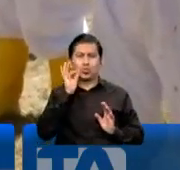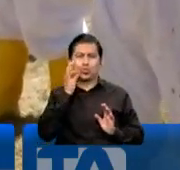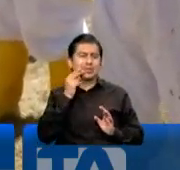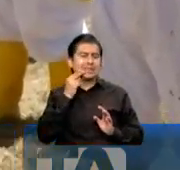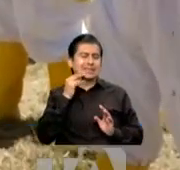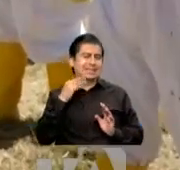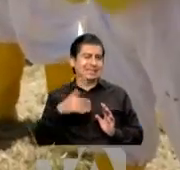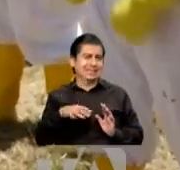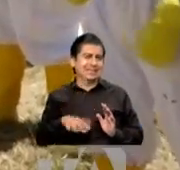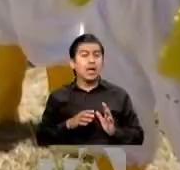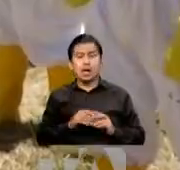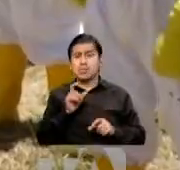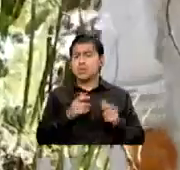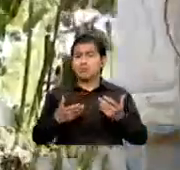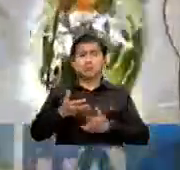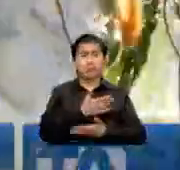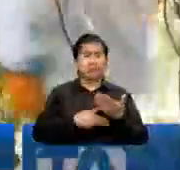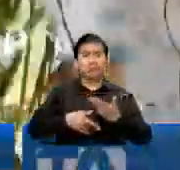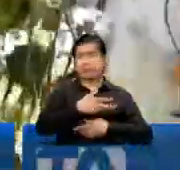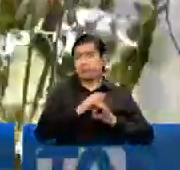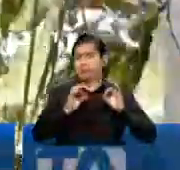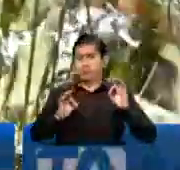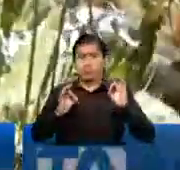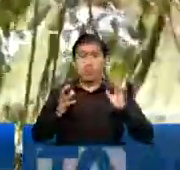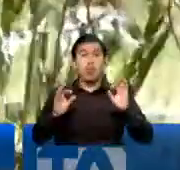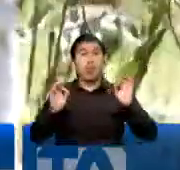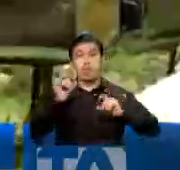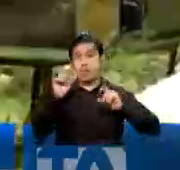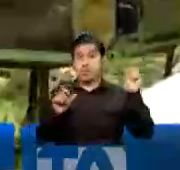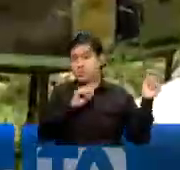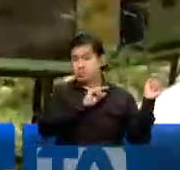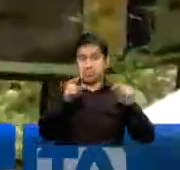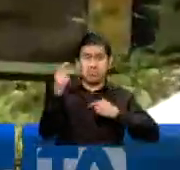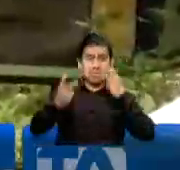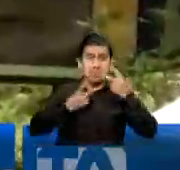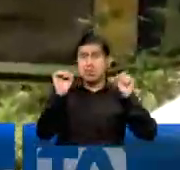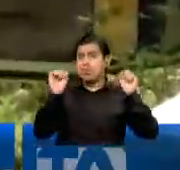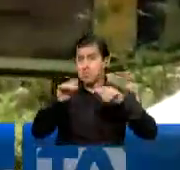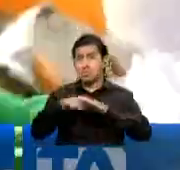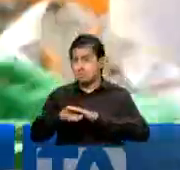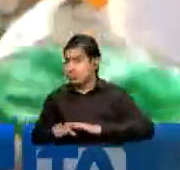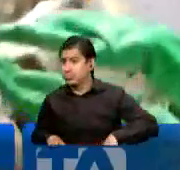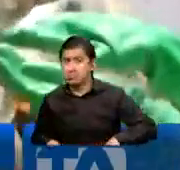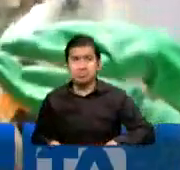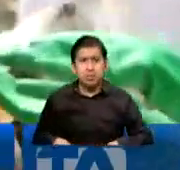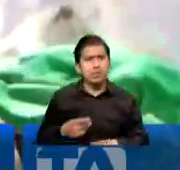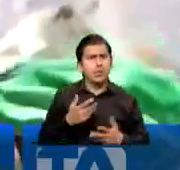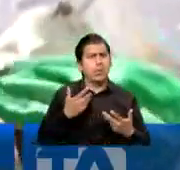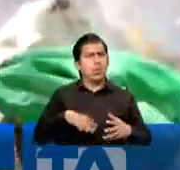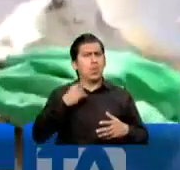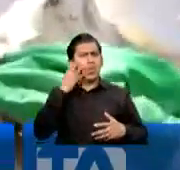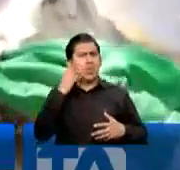se comparten los conocimientos sobre la apicultura y además los visitantes ingresan a la zona de las colmenas para vivir